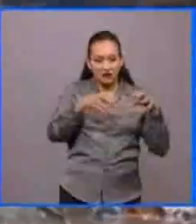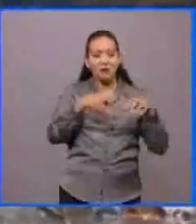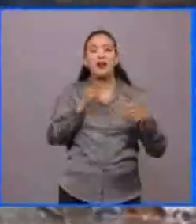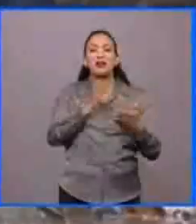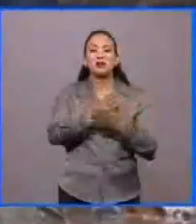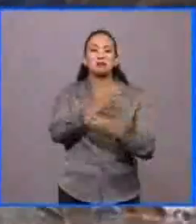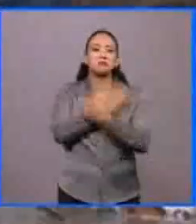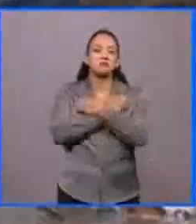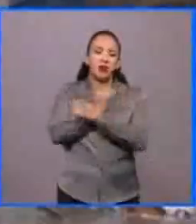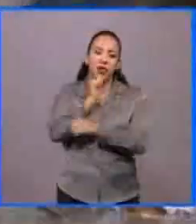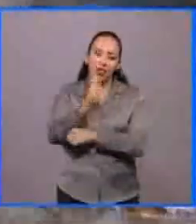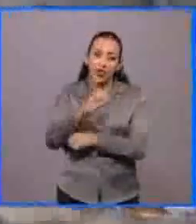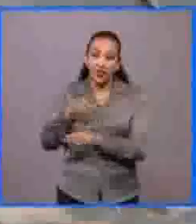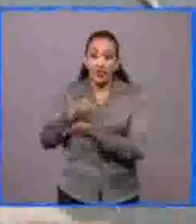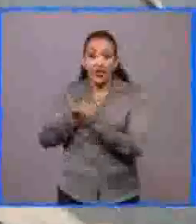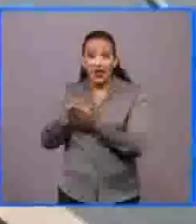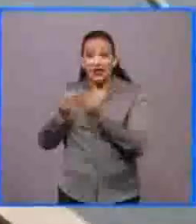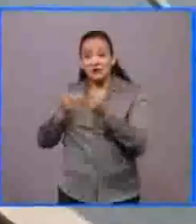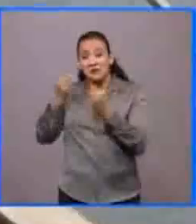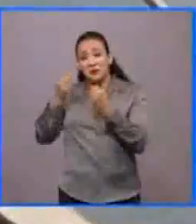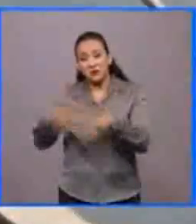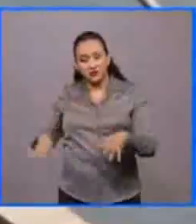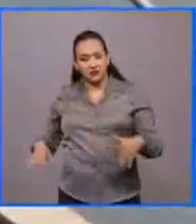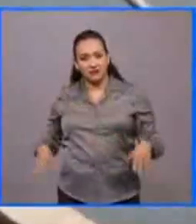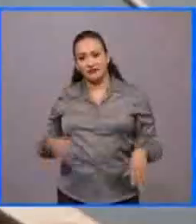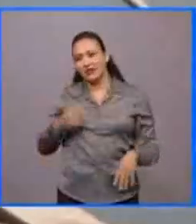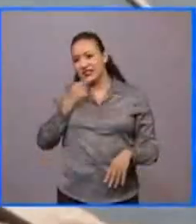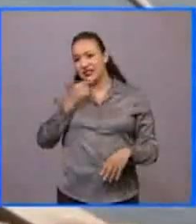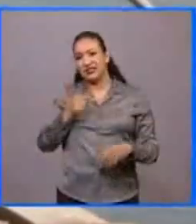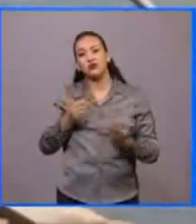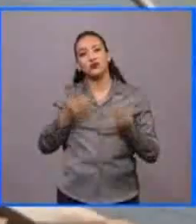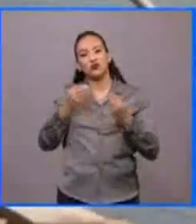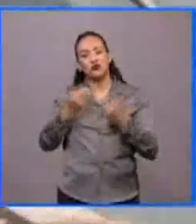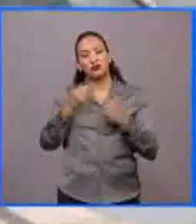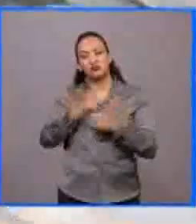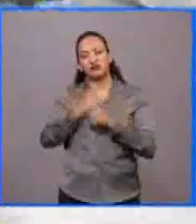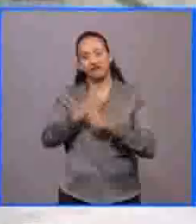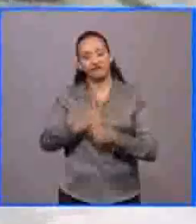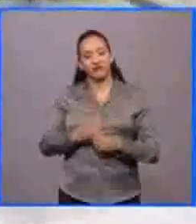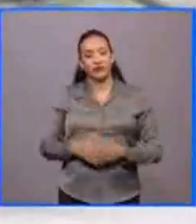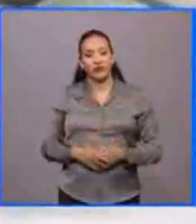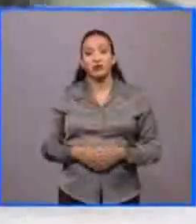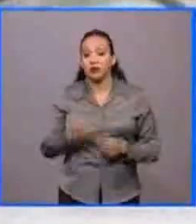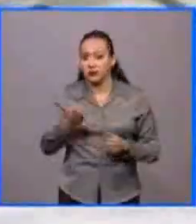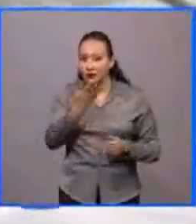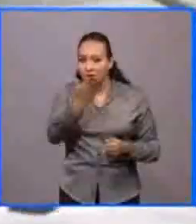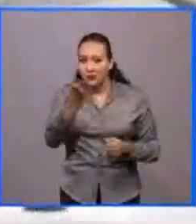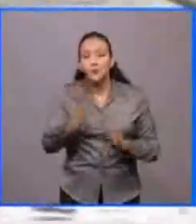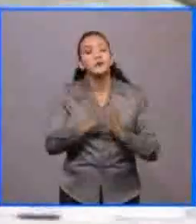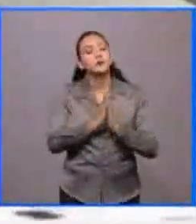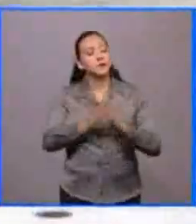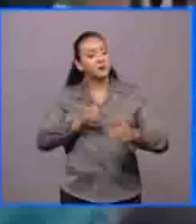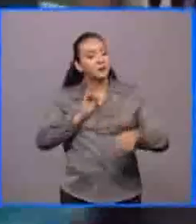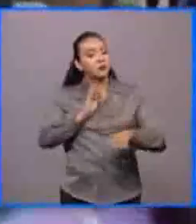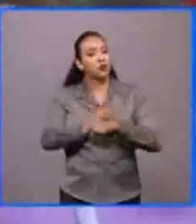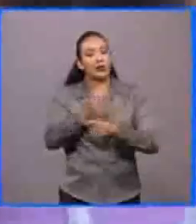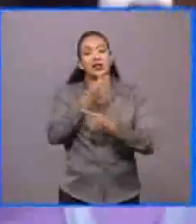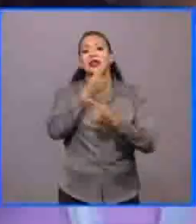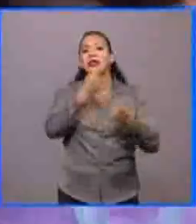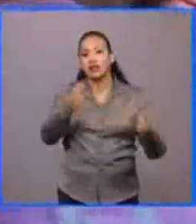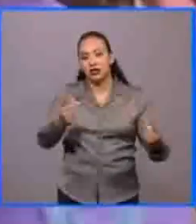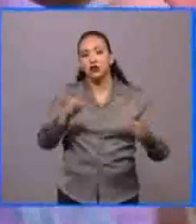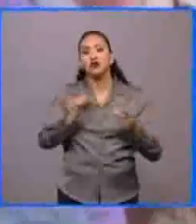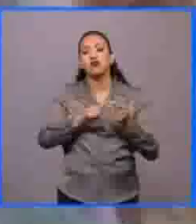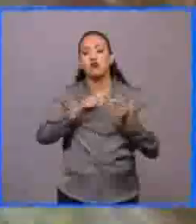educación y a otros derechos esenciales para su subsistencia y desarrollo. Demandaron fortalecer los sistemas de protección de la niñez